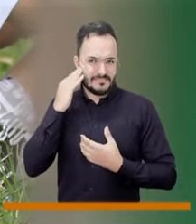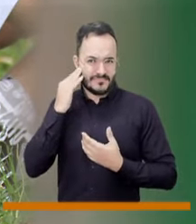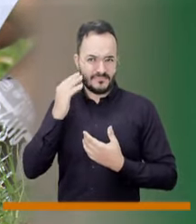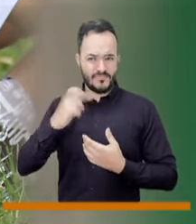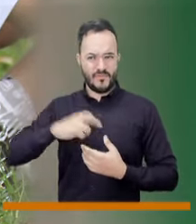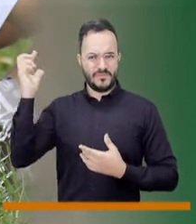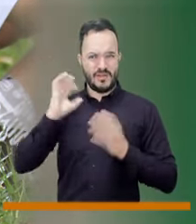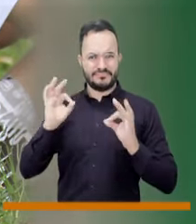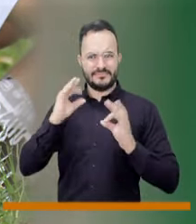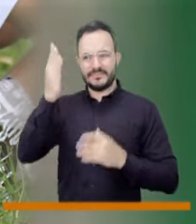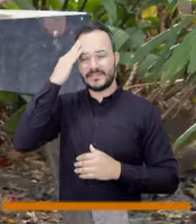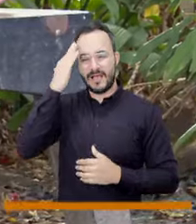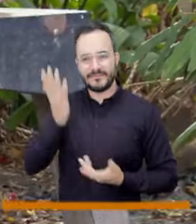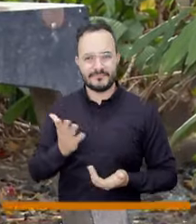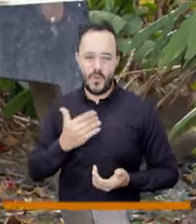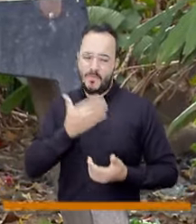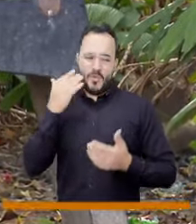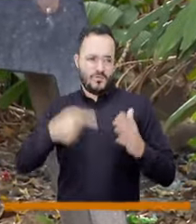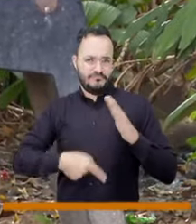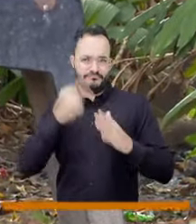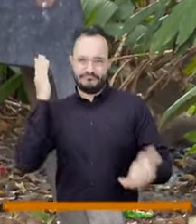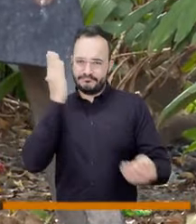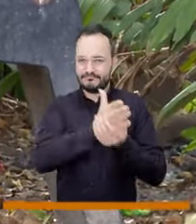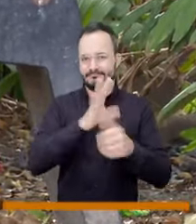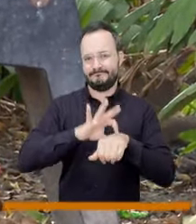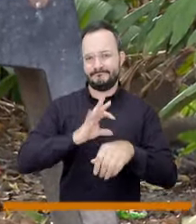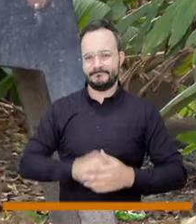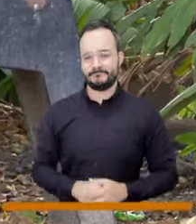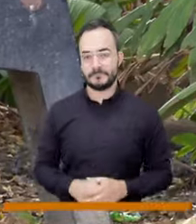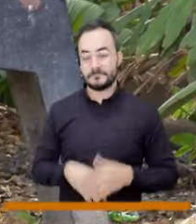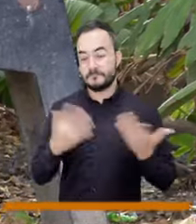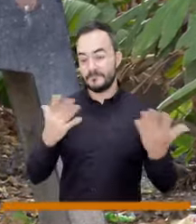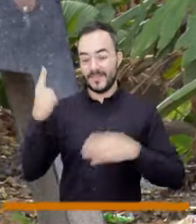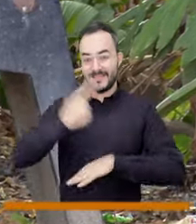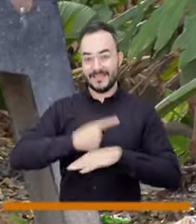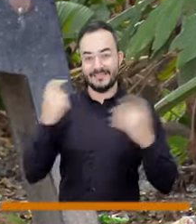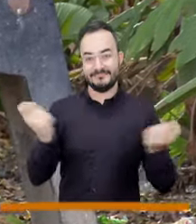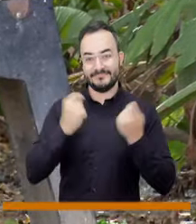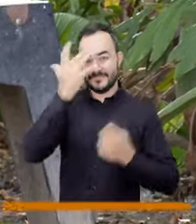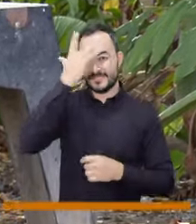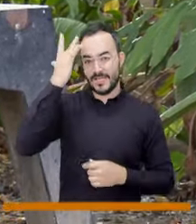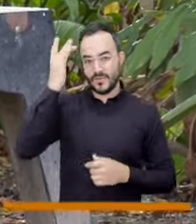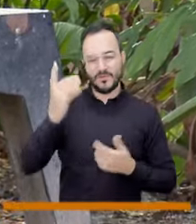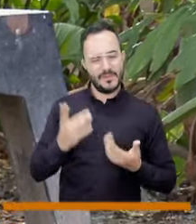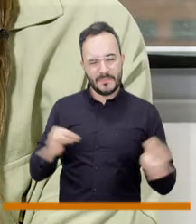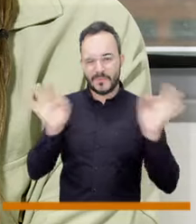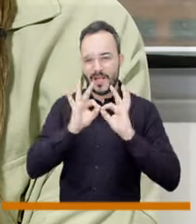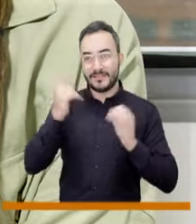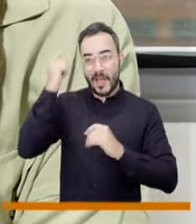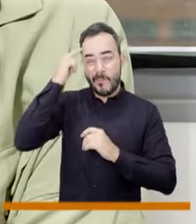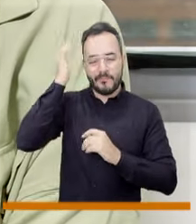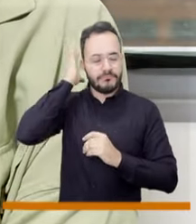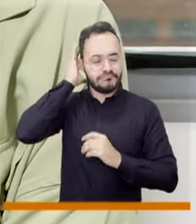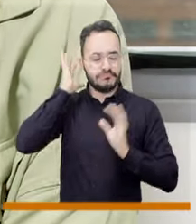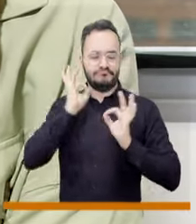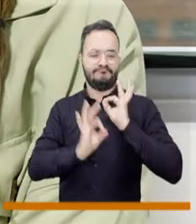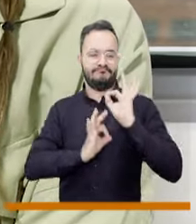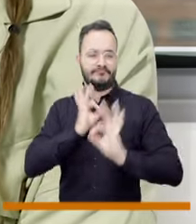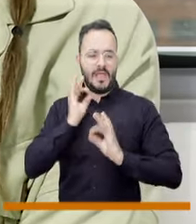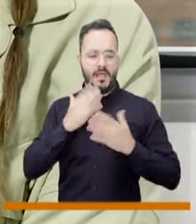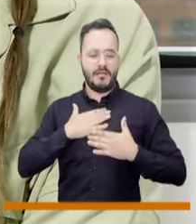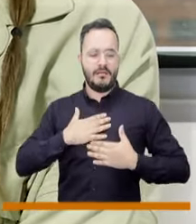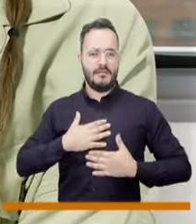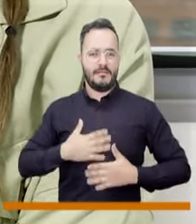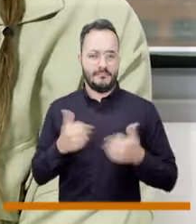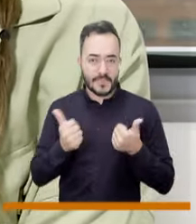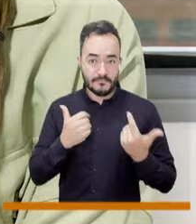preparación tiene esa persona? De una vez, vayan al médico. La invitación en este día de la salud mental es a cuidar nuestra mente, pues